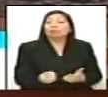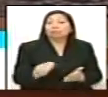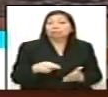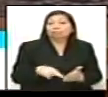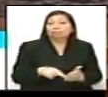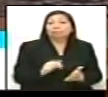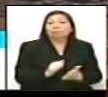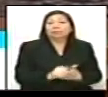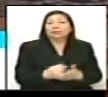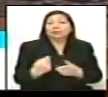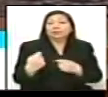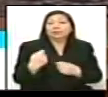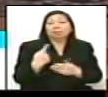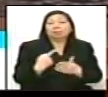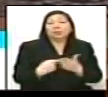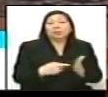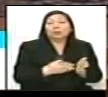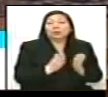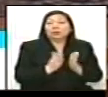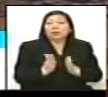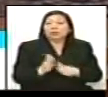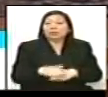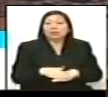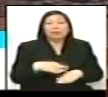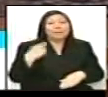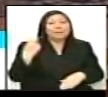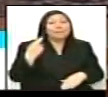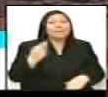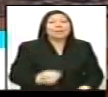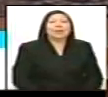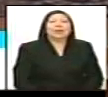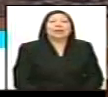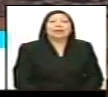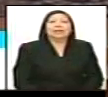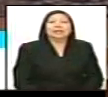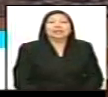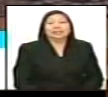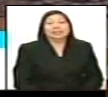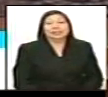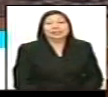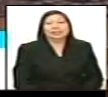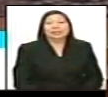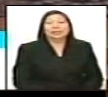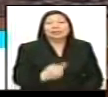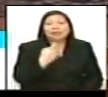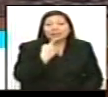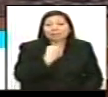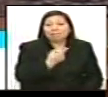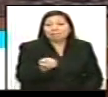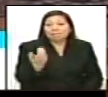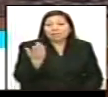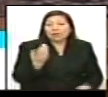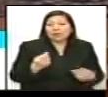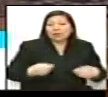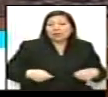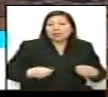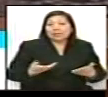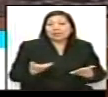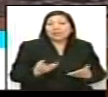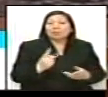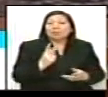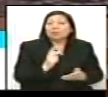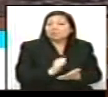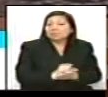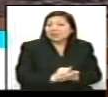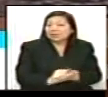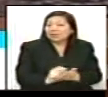y contar con la obligación por el lado de las organizaciones políticas a contar a los informes de ingresos y gastos de campaña